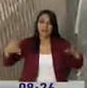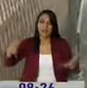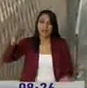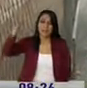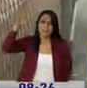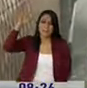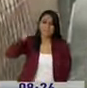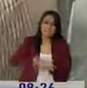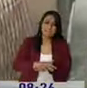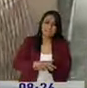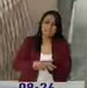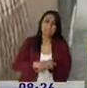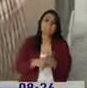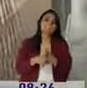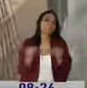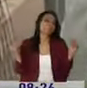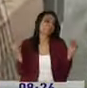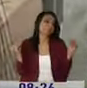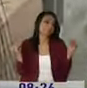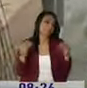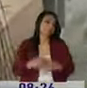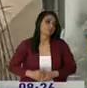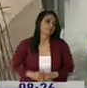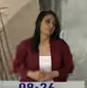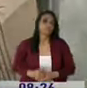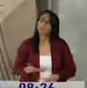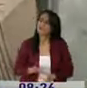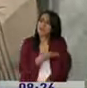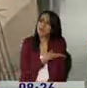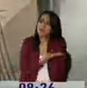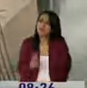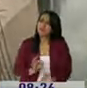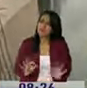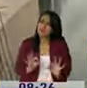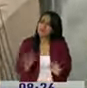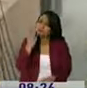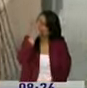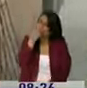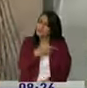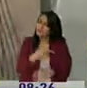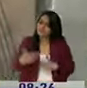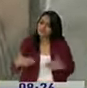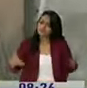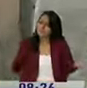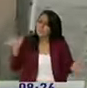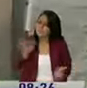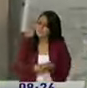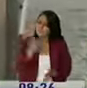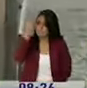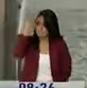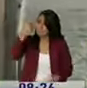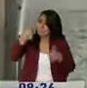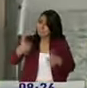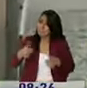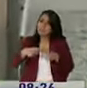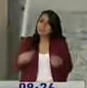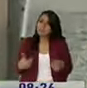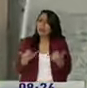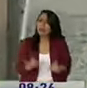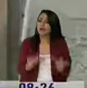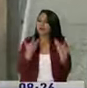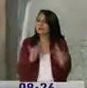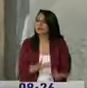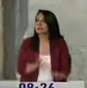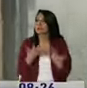autocompactadora vamos a solucionar el problema. ¿Por qué no se había hecho antes esta colocación de esta caja compactadora y se esperó